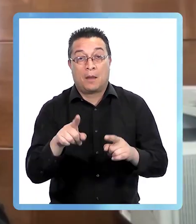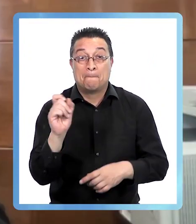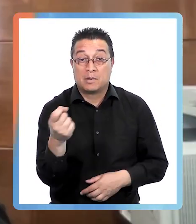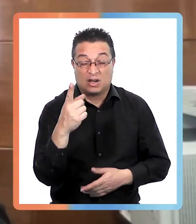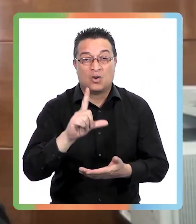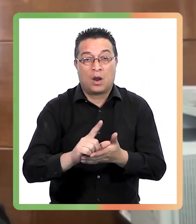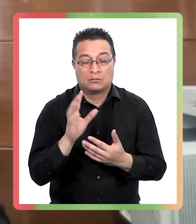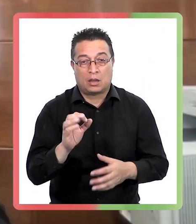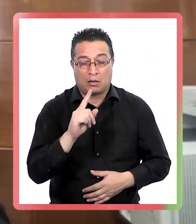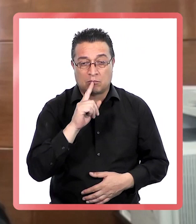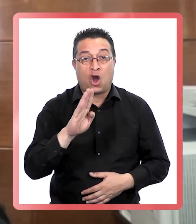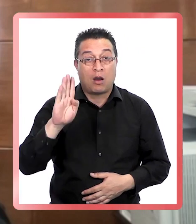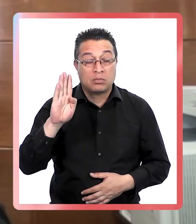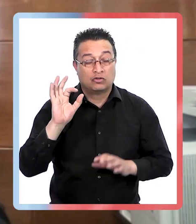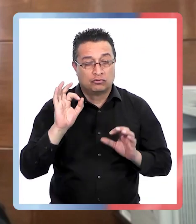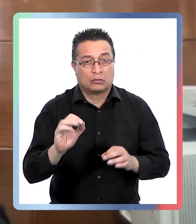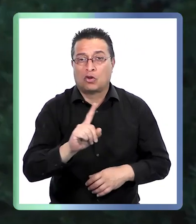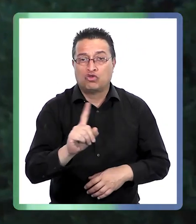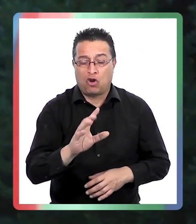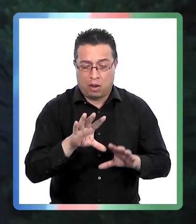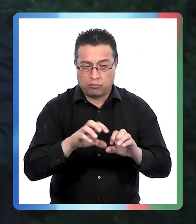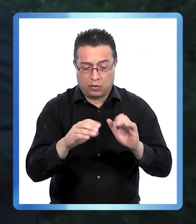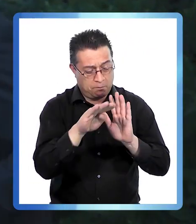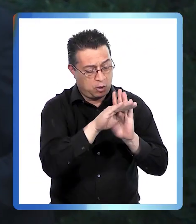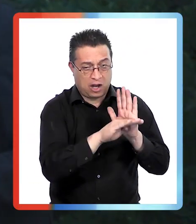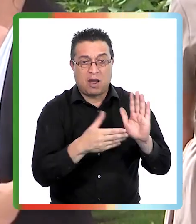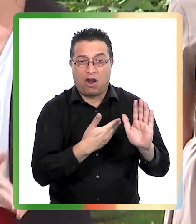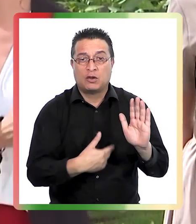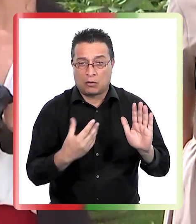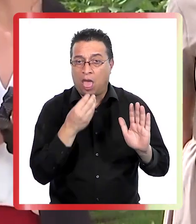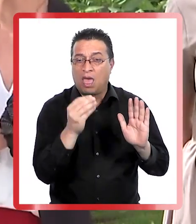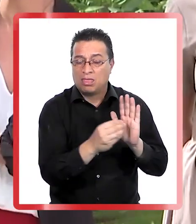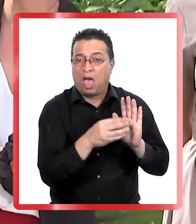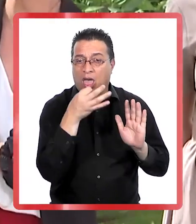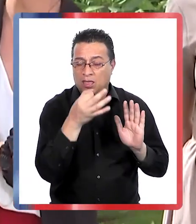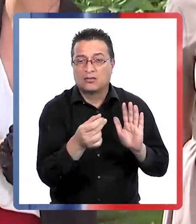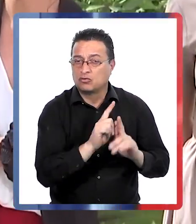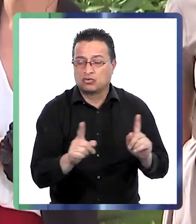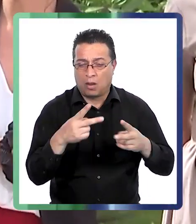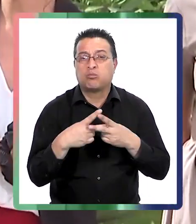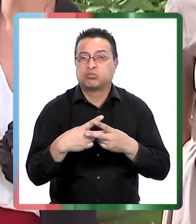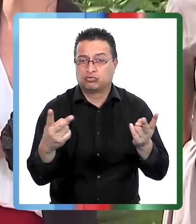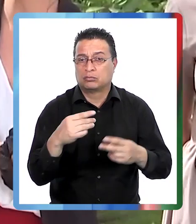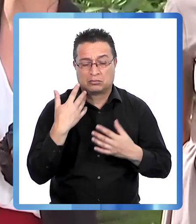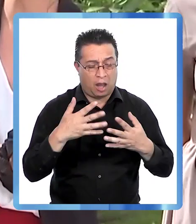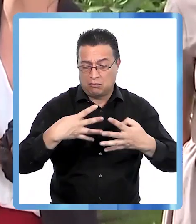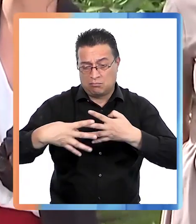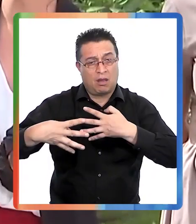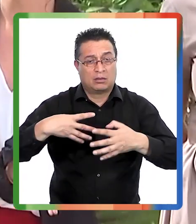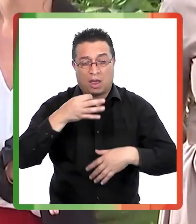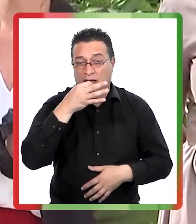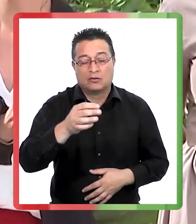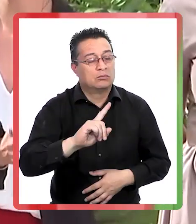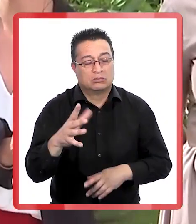lugar, el gobierno no comprometió a apoyar un quinto retiro dentro de su programa de gobierno. Y eso es algo que es público y es bastante transparente,